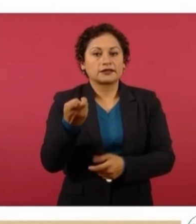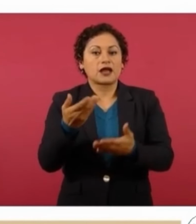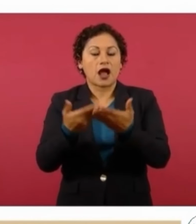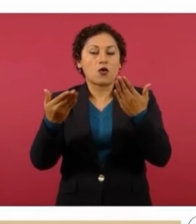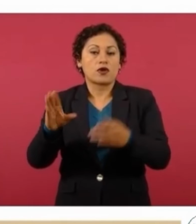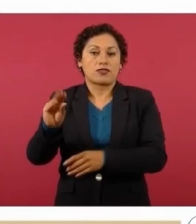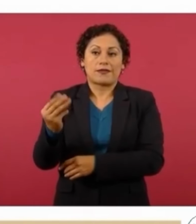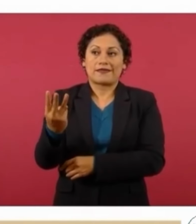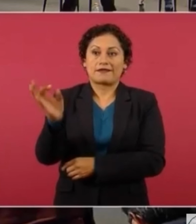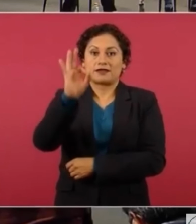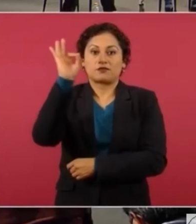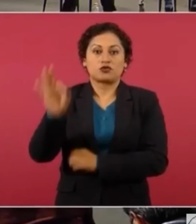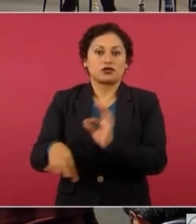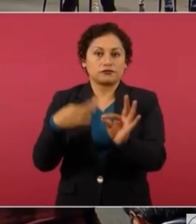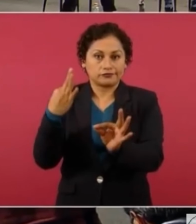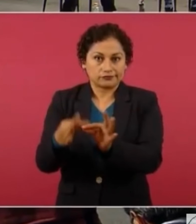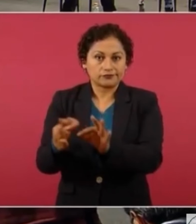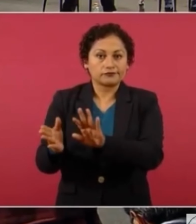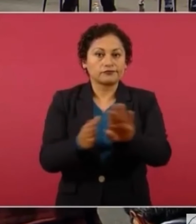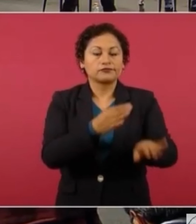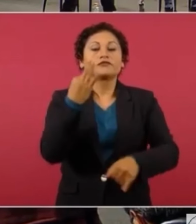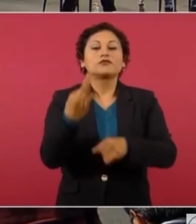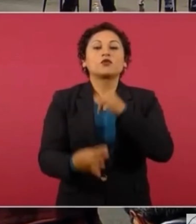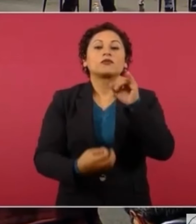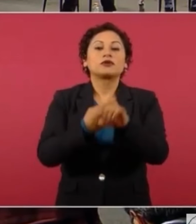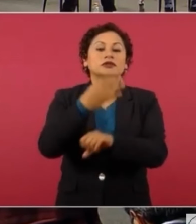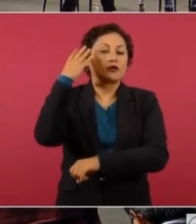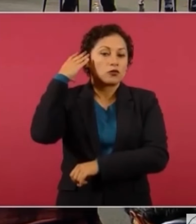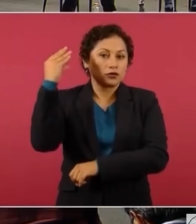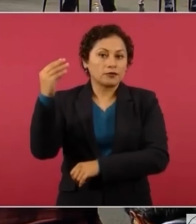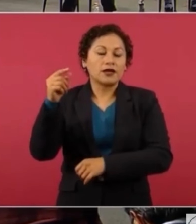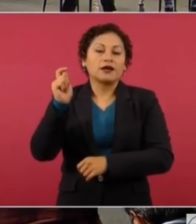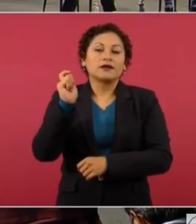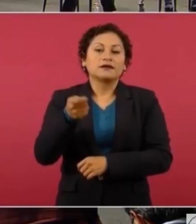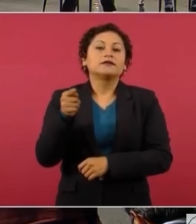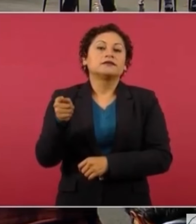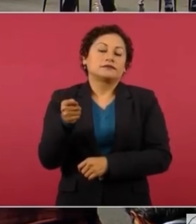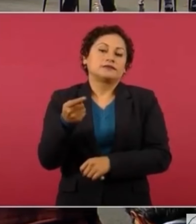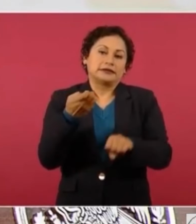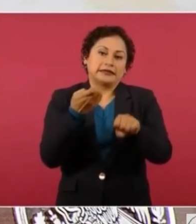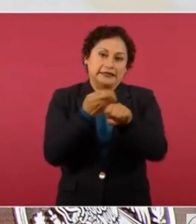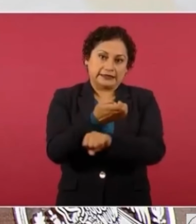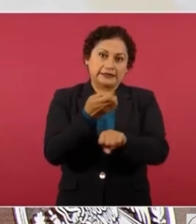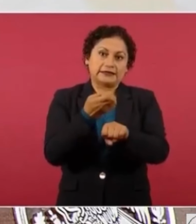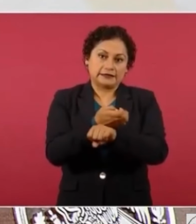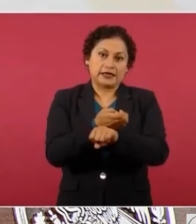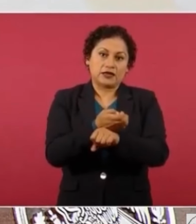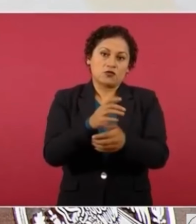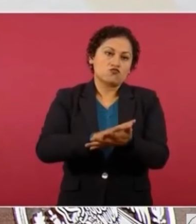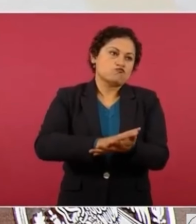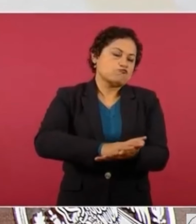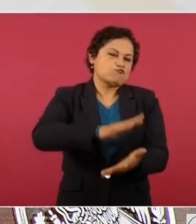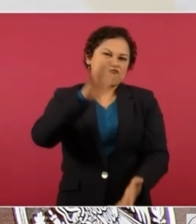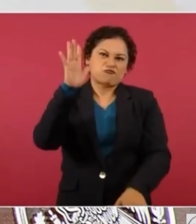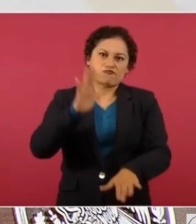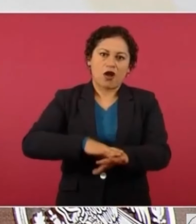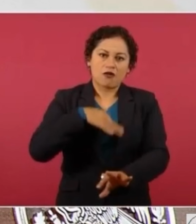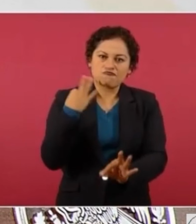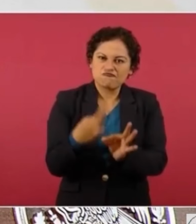el 93%. Y finalmente Colima, con el estado que ha tenido el mayor incremento en cuanto a